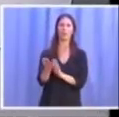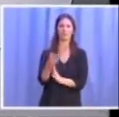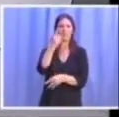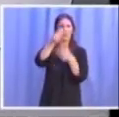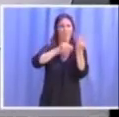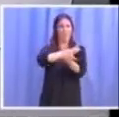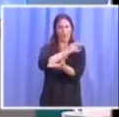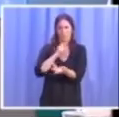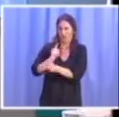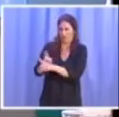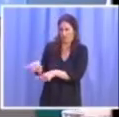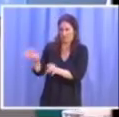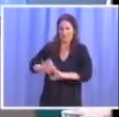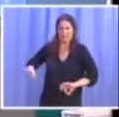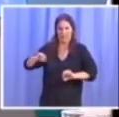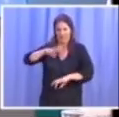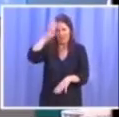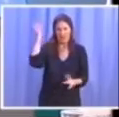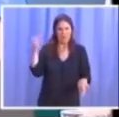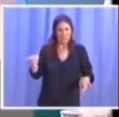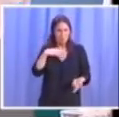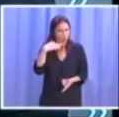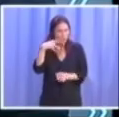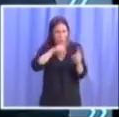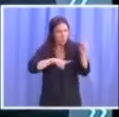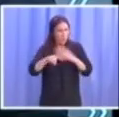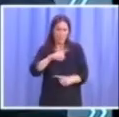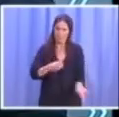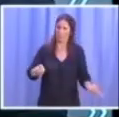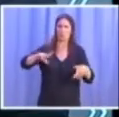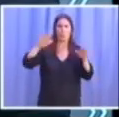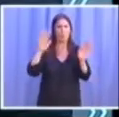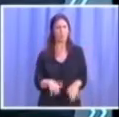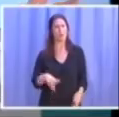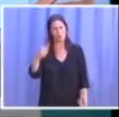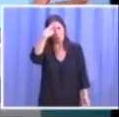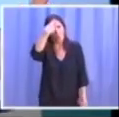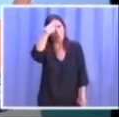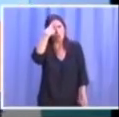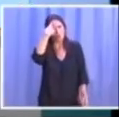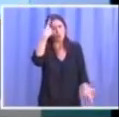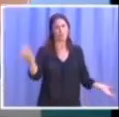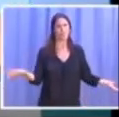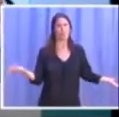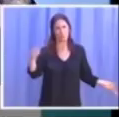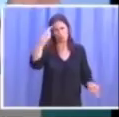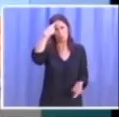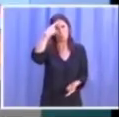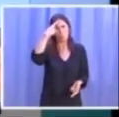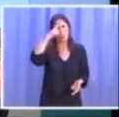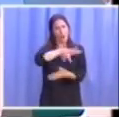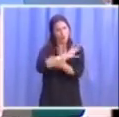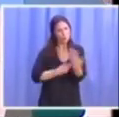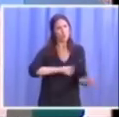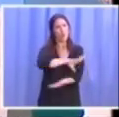usted la Virgen de las Angustias, bueno, señor Cambril. Ha tenido un problema. Nada. Es que no para, me esto está quitando todo el tiempo. Es que venga con la Virgen si de las Angustias. Déjala usted tranquila